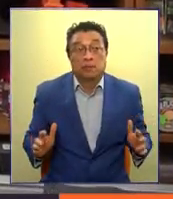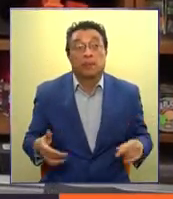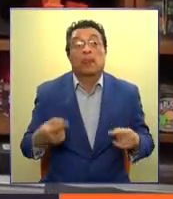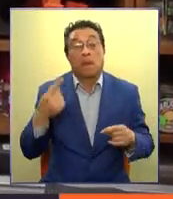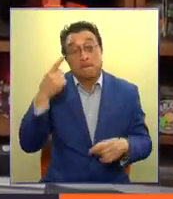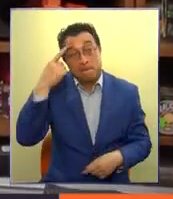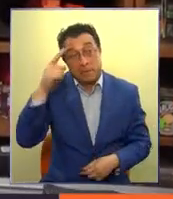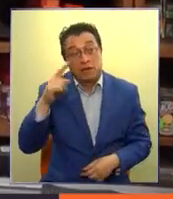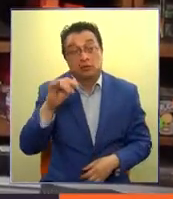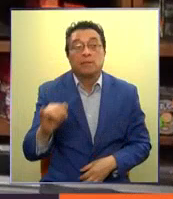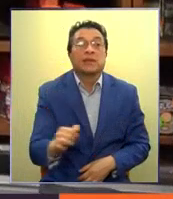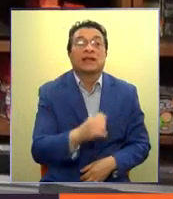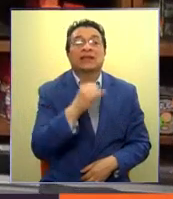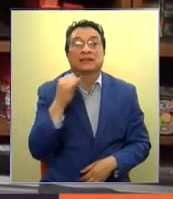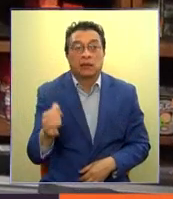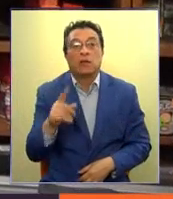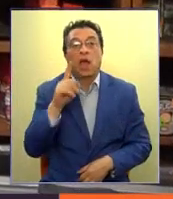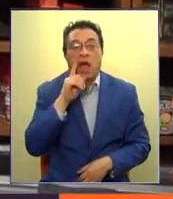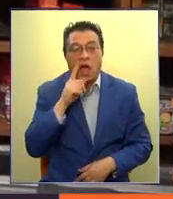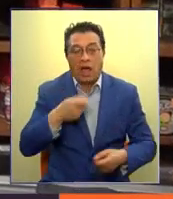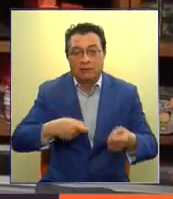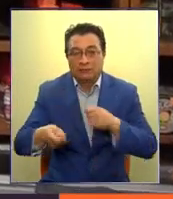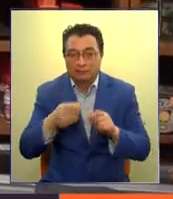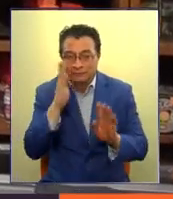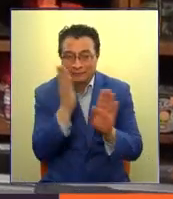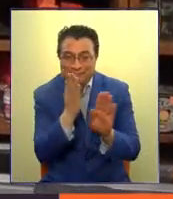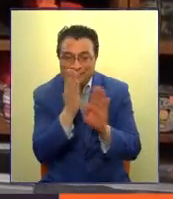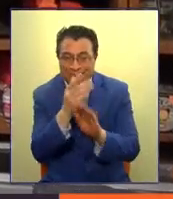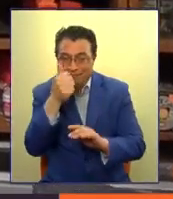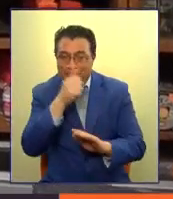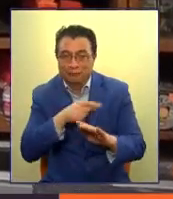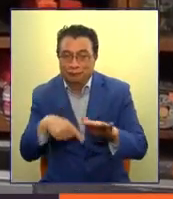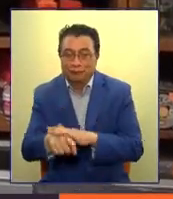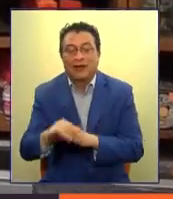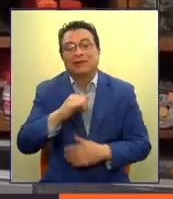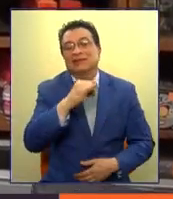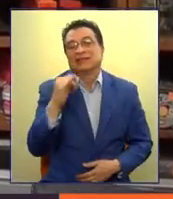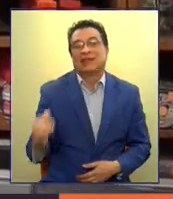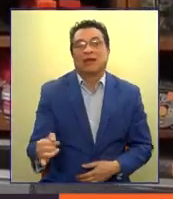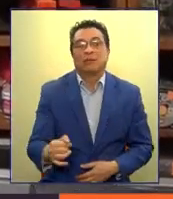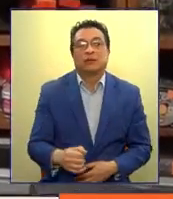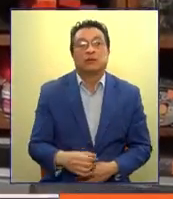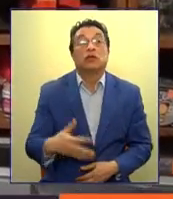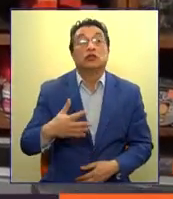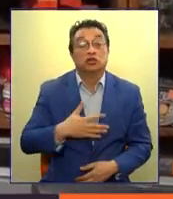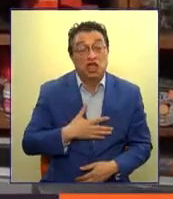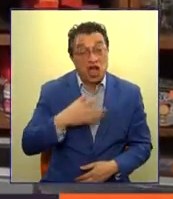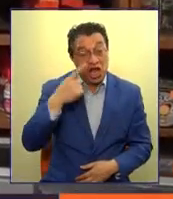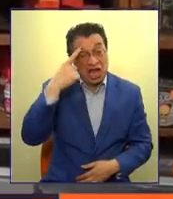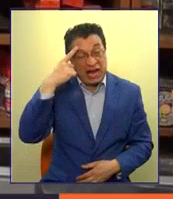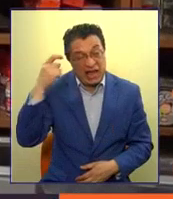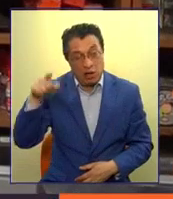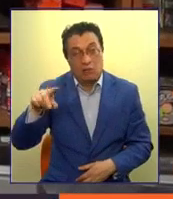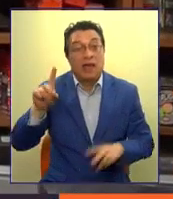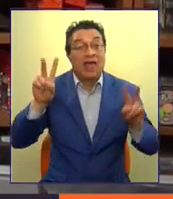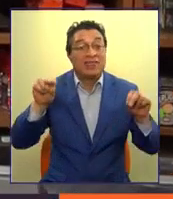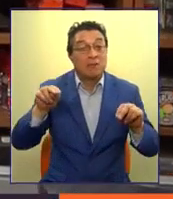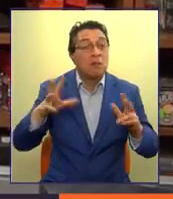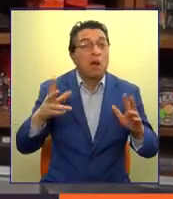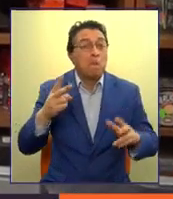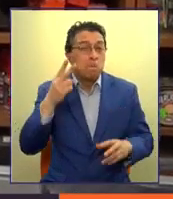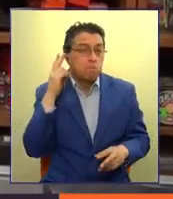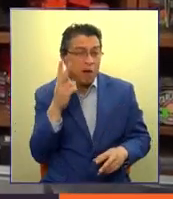Pero siempre va a haber mercados negros, qué sé yo. Entonces, yo creo que el tema, más que prohibir